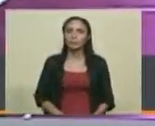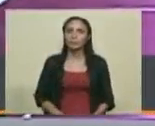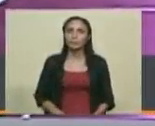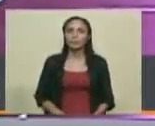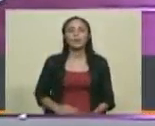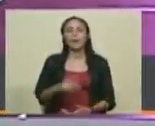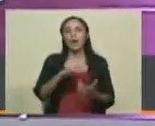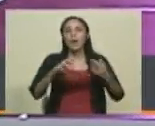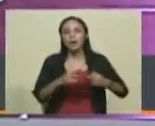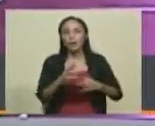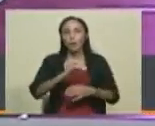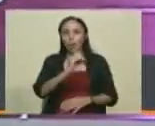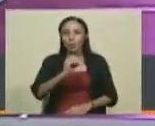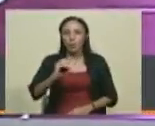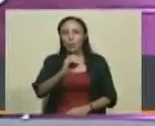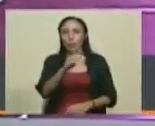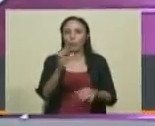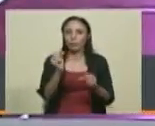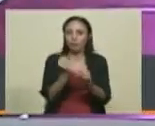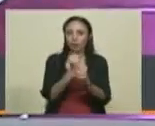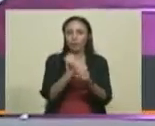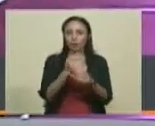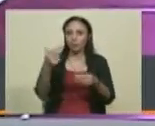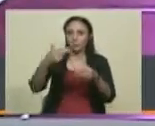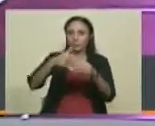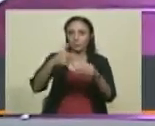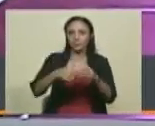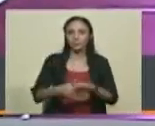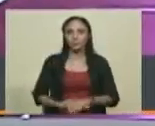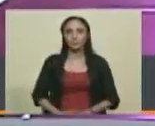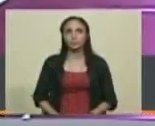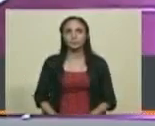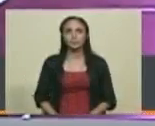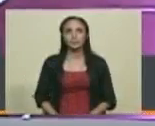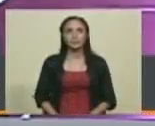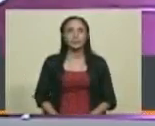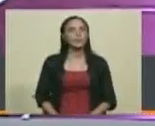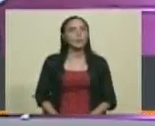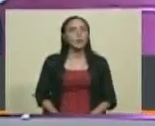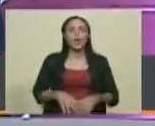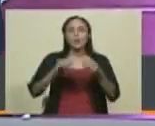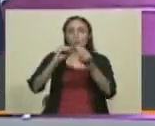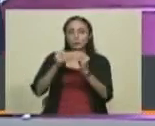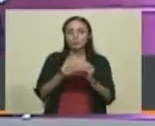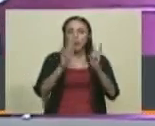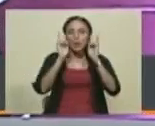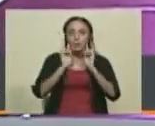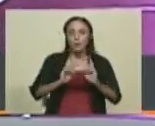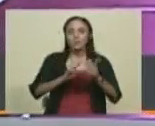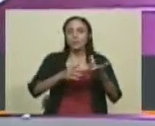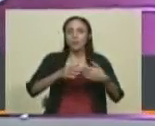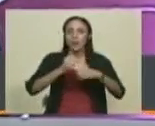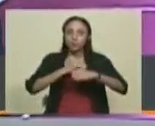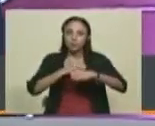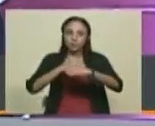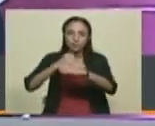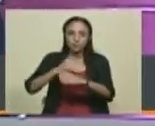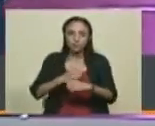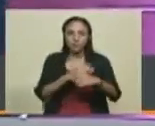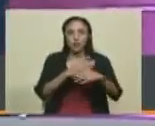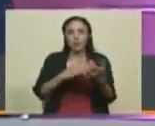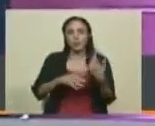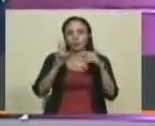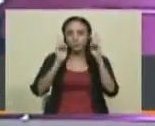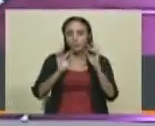petrolífera del Orinoco, Hugo Chávez, en el área de mantenimiento de taladro. Compatriota Ernesto,